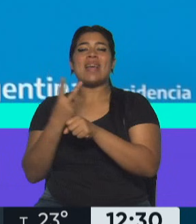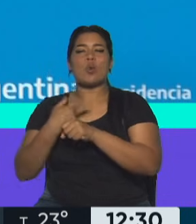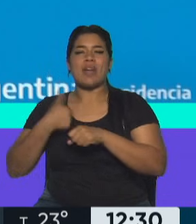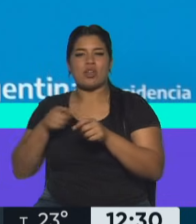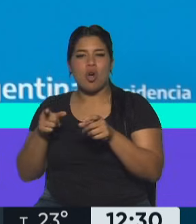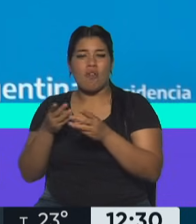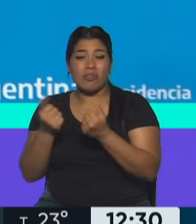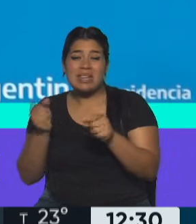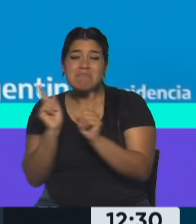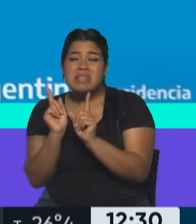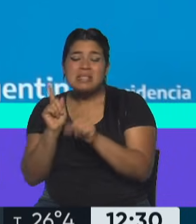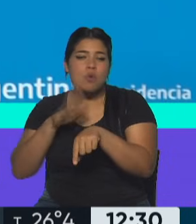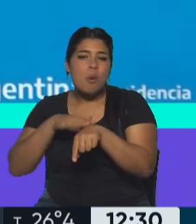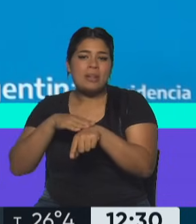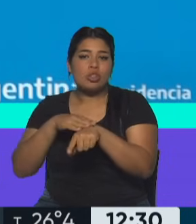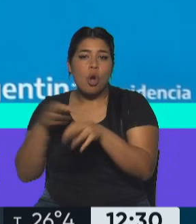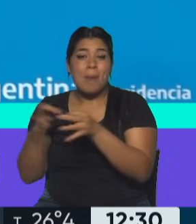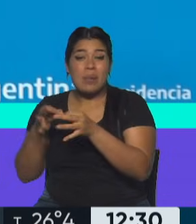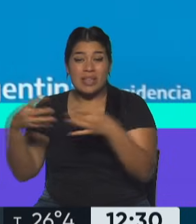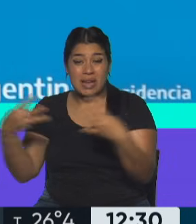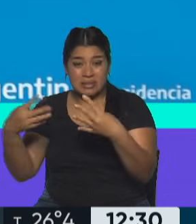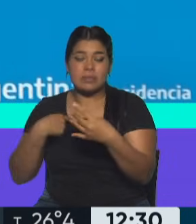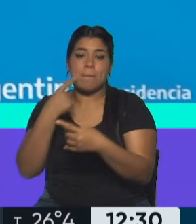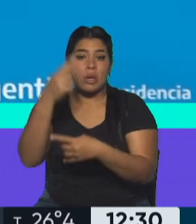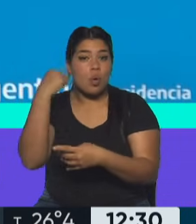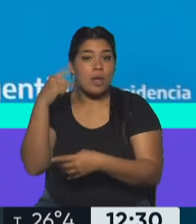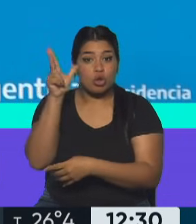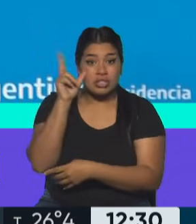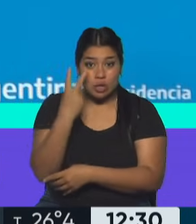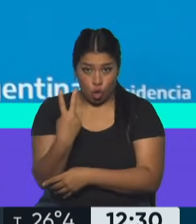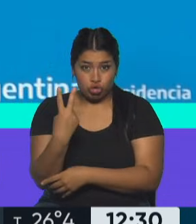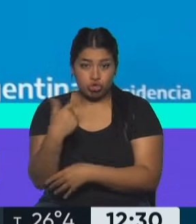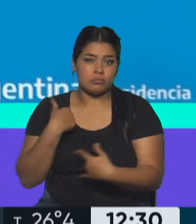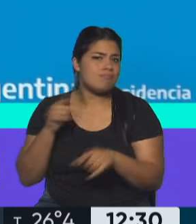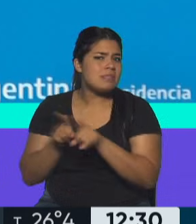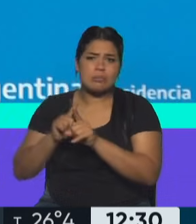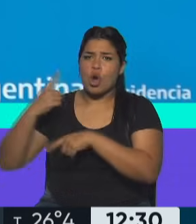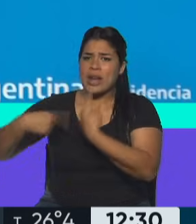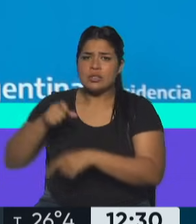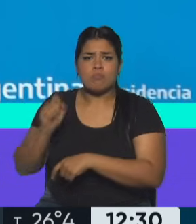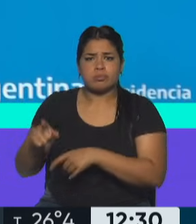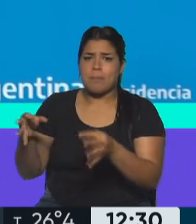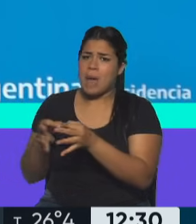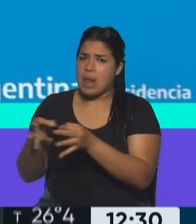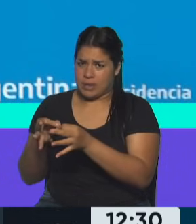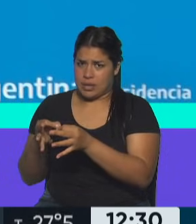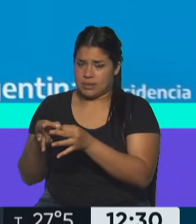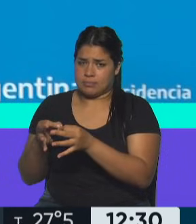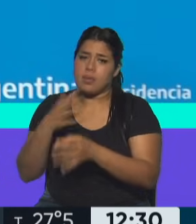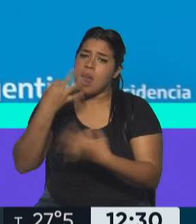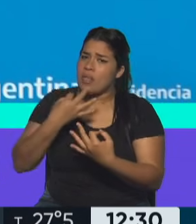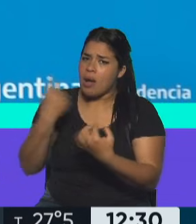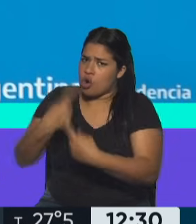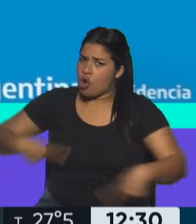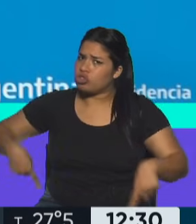pero yo terminé mi secundario en el 1982 y soy de la generación de Malvinas y que por Malvinas pasaron muchísimas